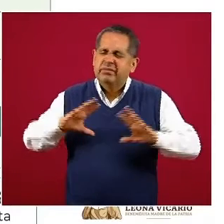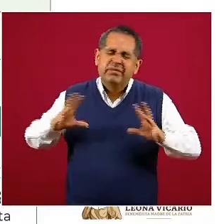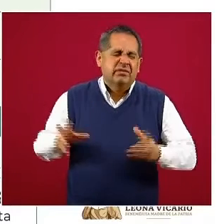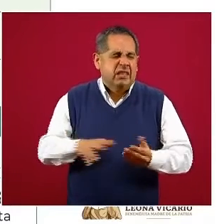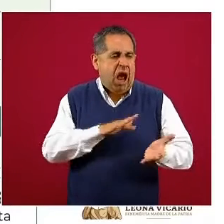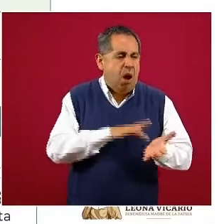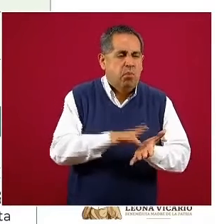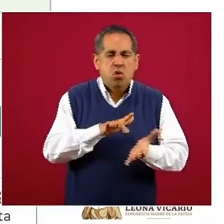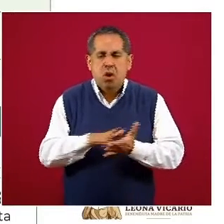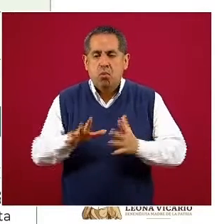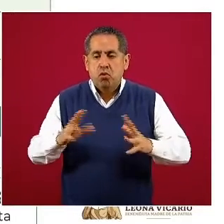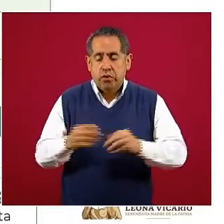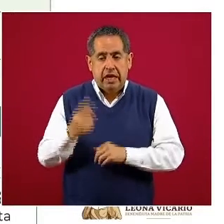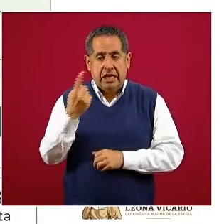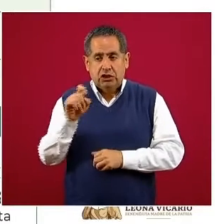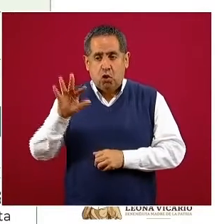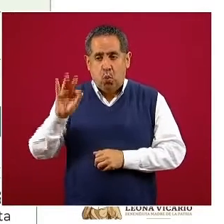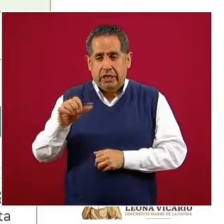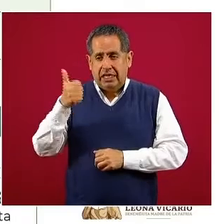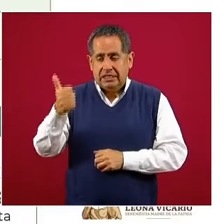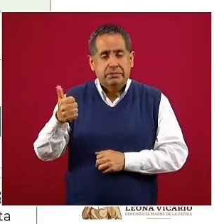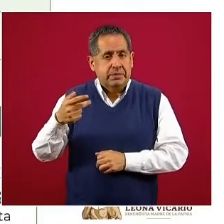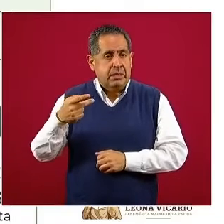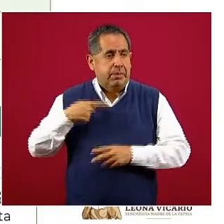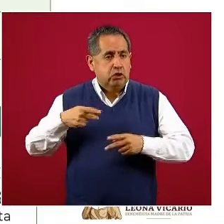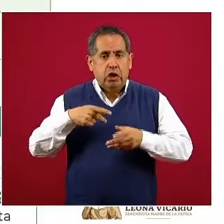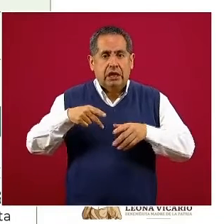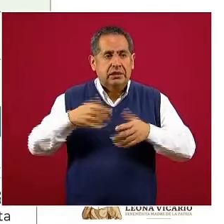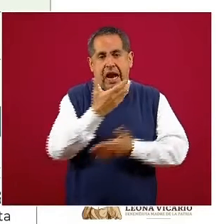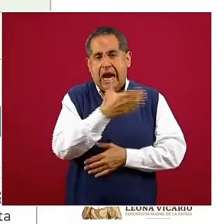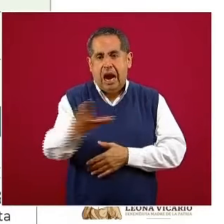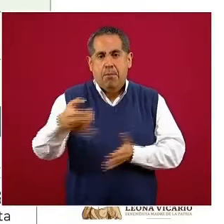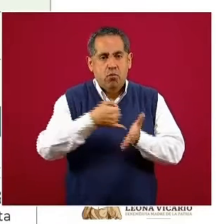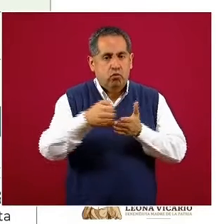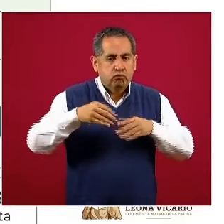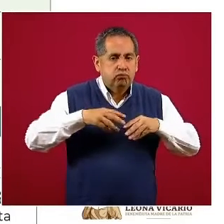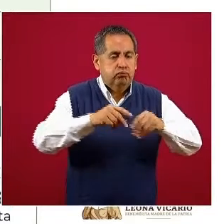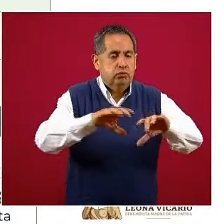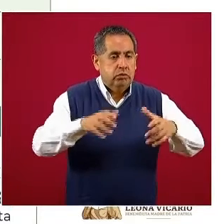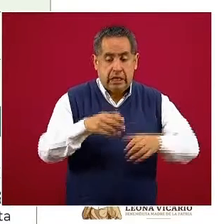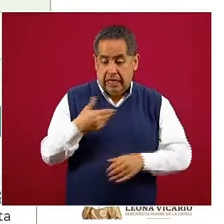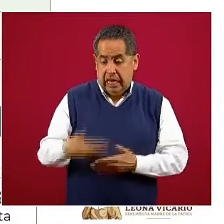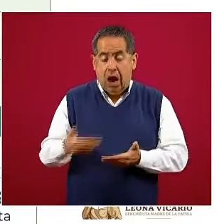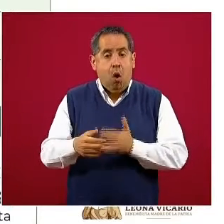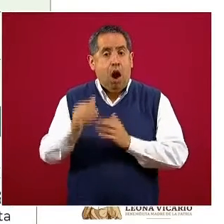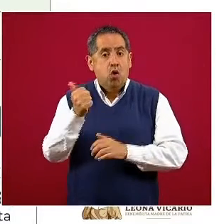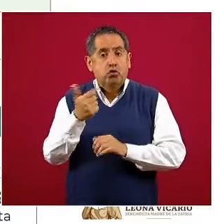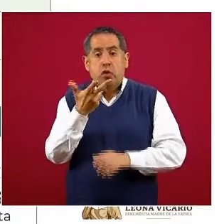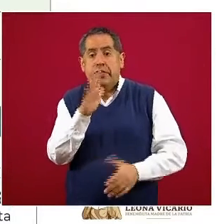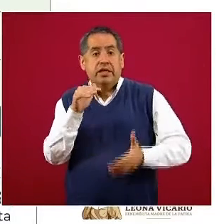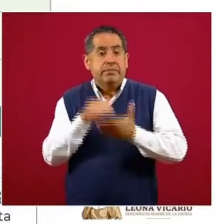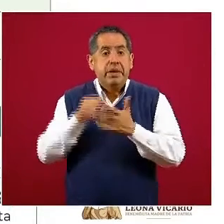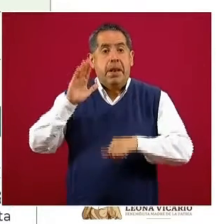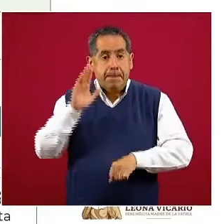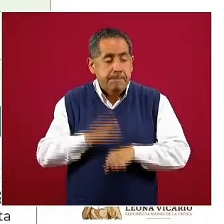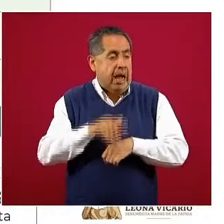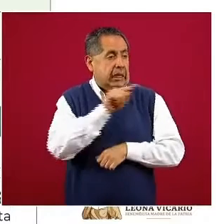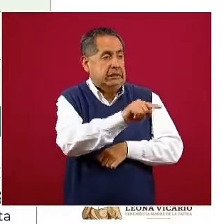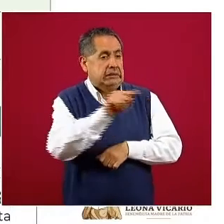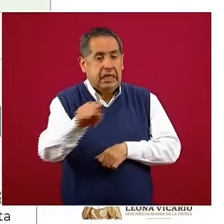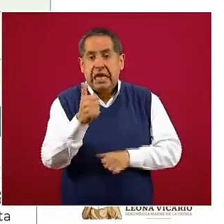la educación superior tendrán aquí un aliado central para la construcción de lo que